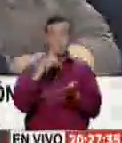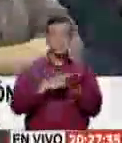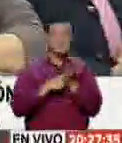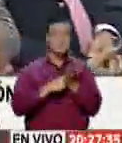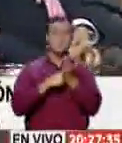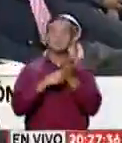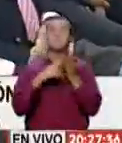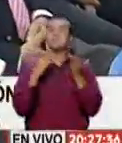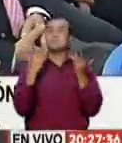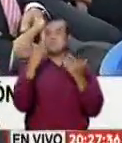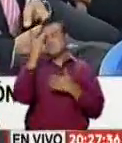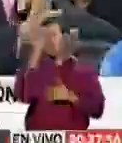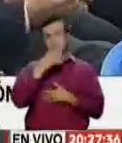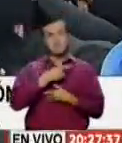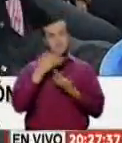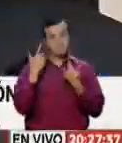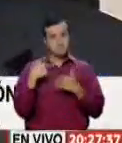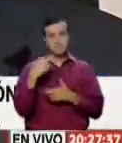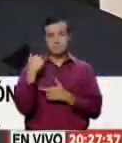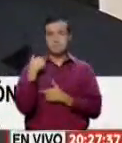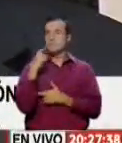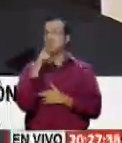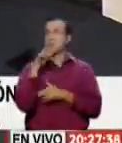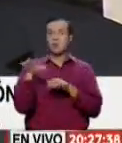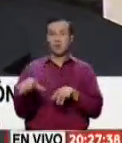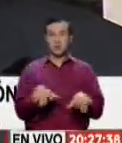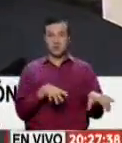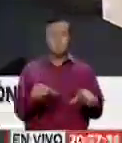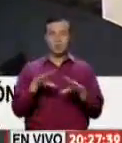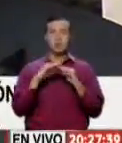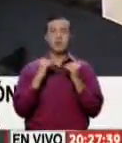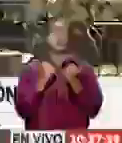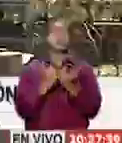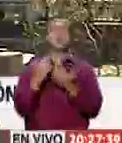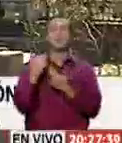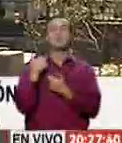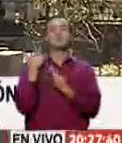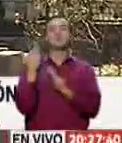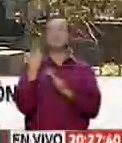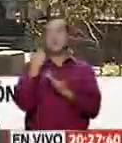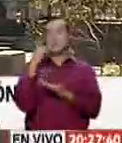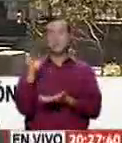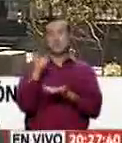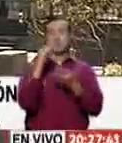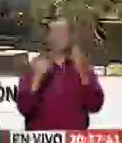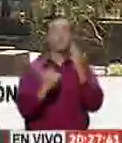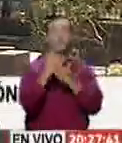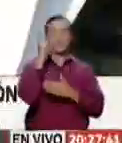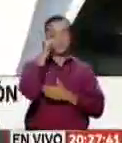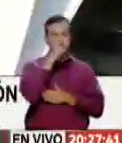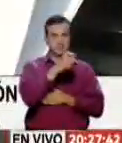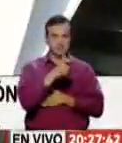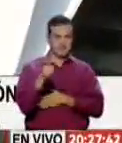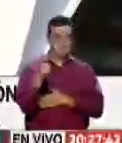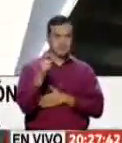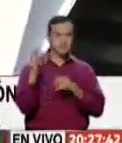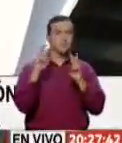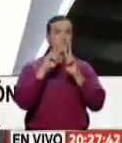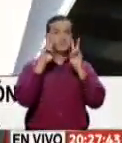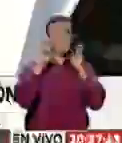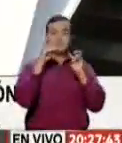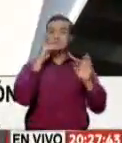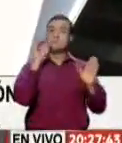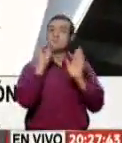del Pleno, se resolvió revocar del cargo al coordinador de la comisión que se encarga de designar al nuevo fiscal. Esto sobre la base